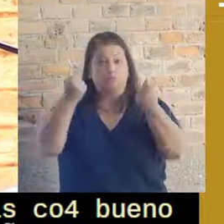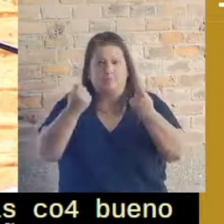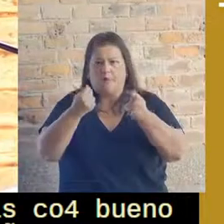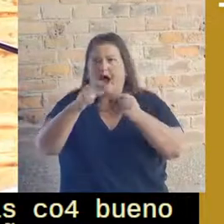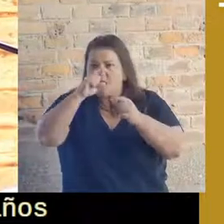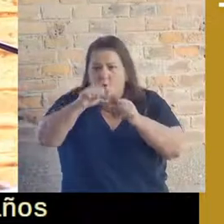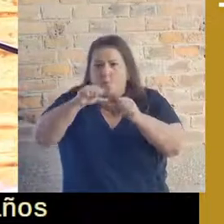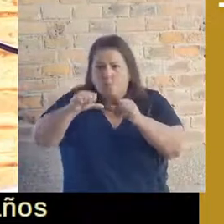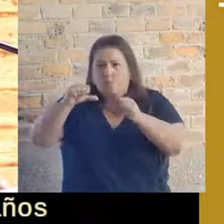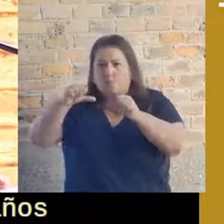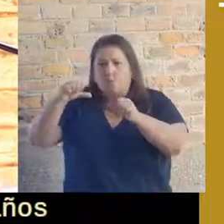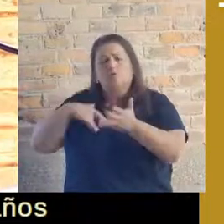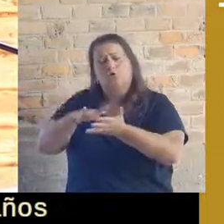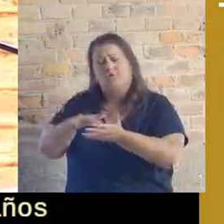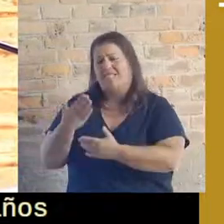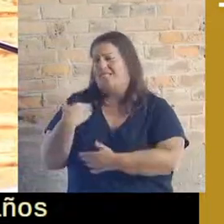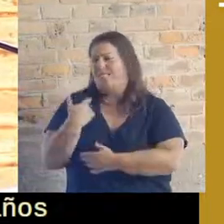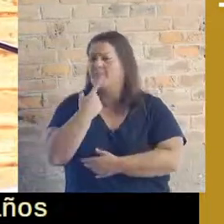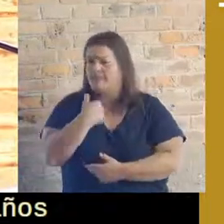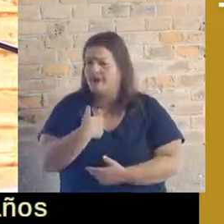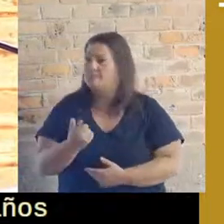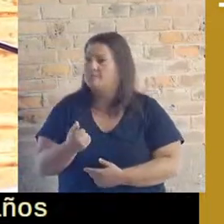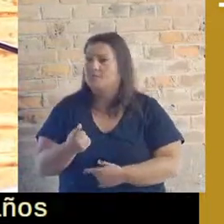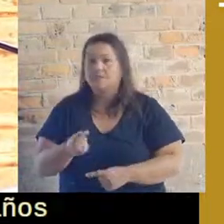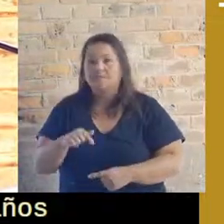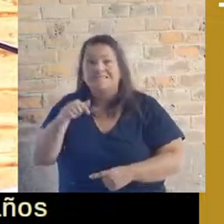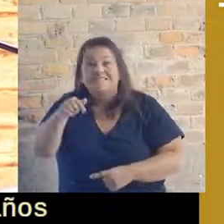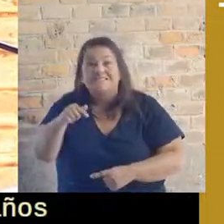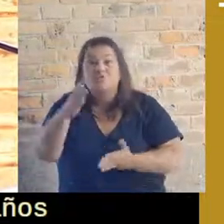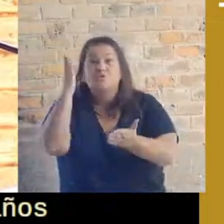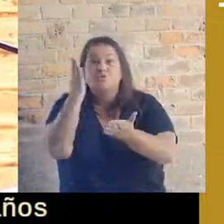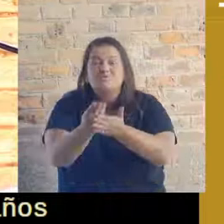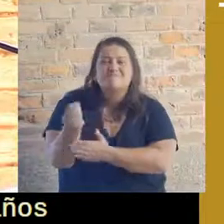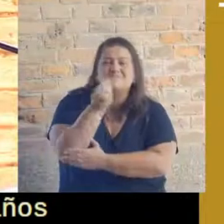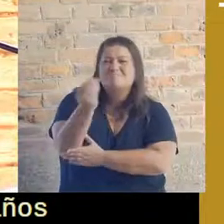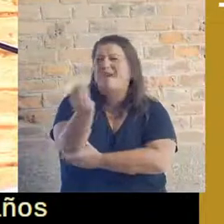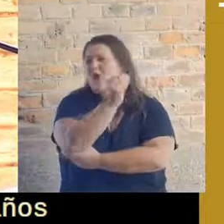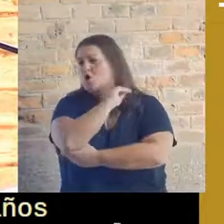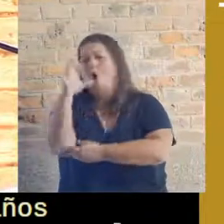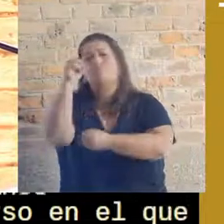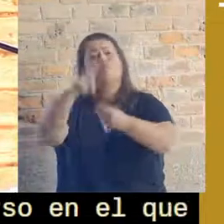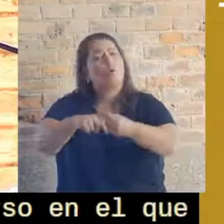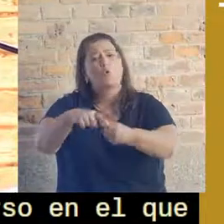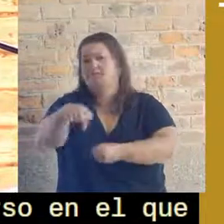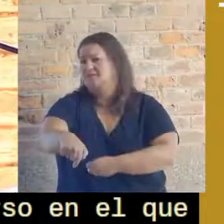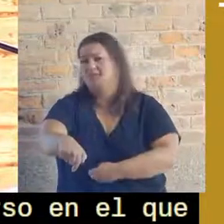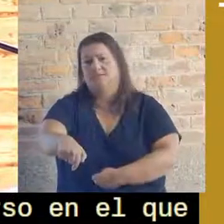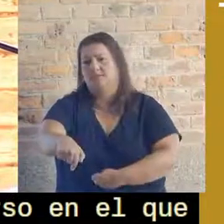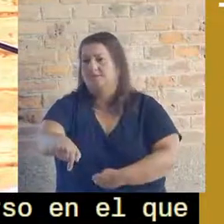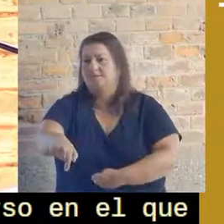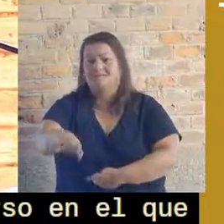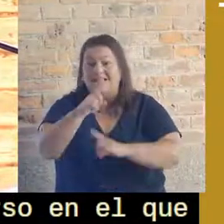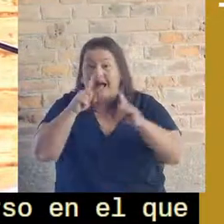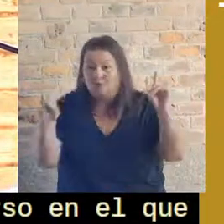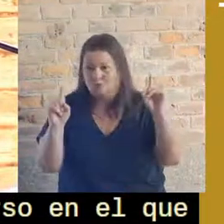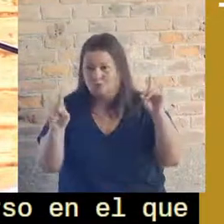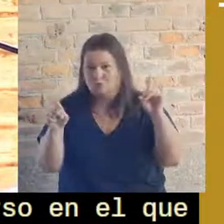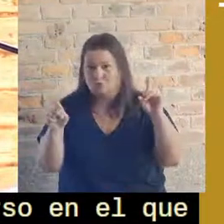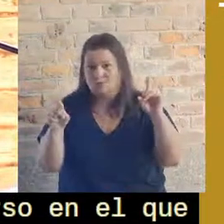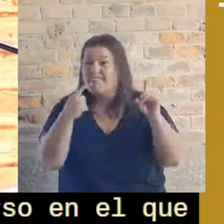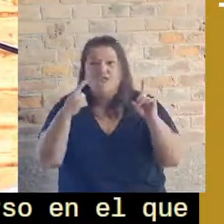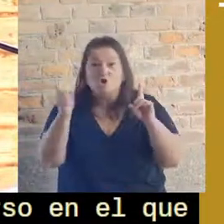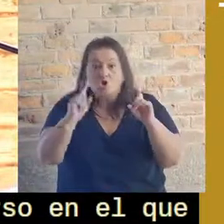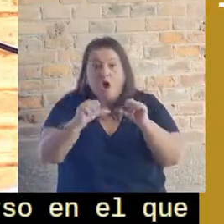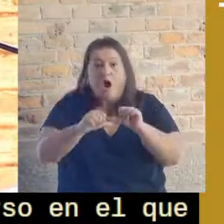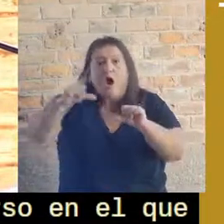anteriores Y hace un rato me decía es el mejor curso en el que he estado dice no de este año de todos